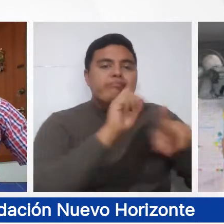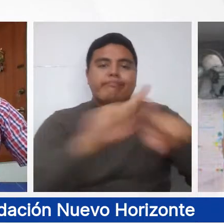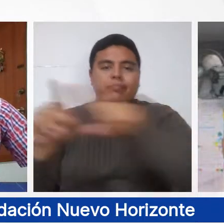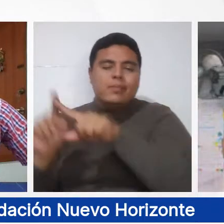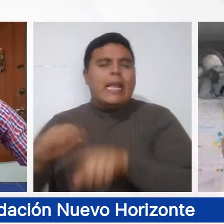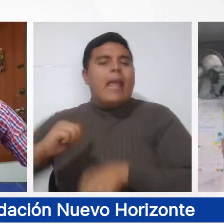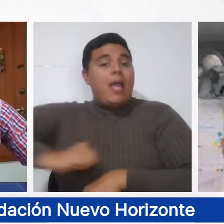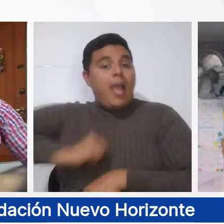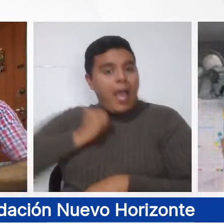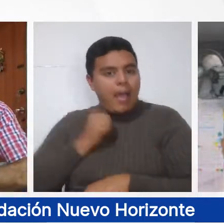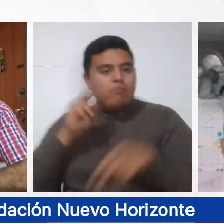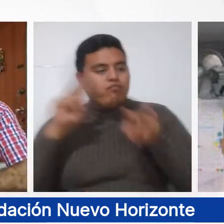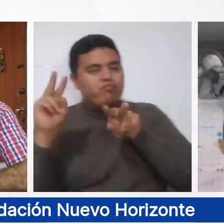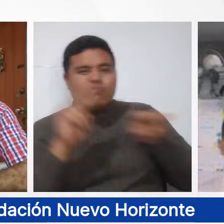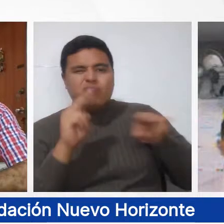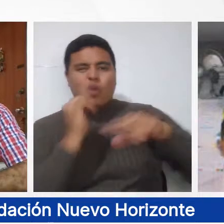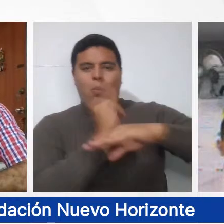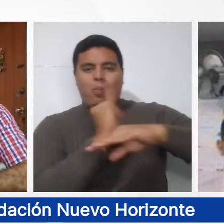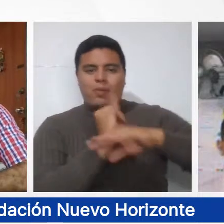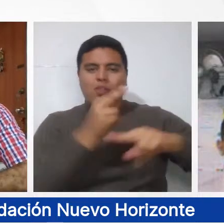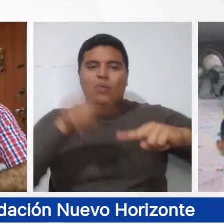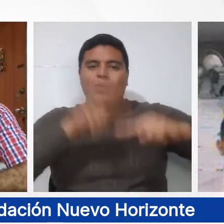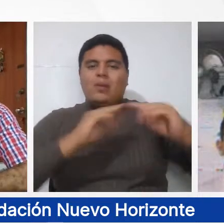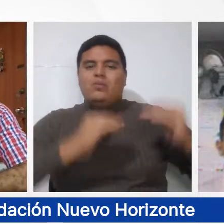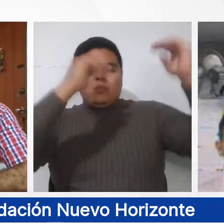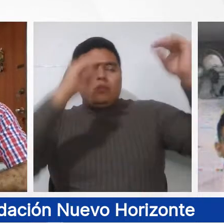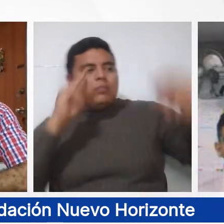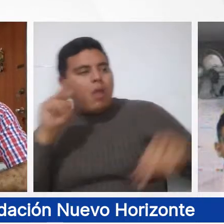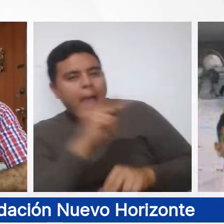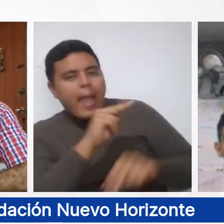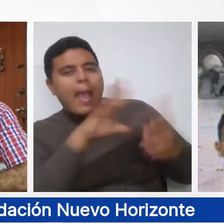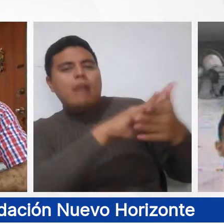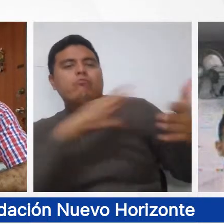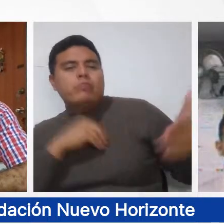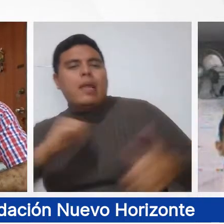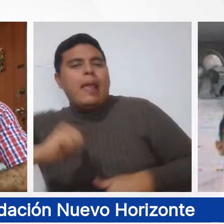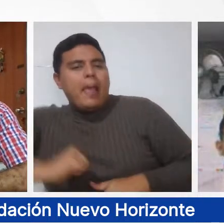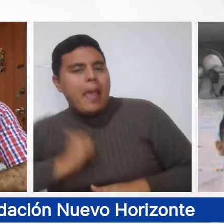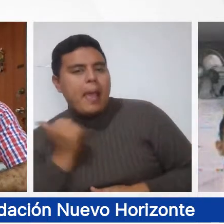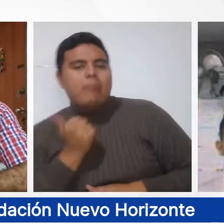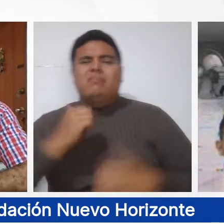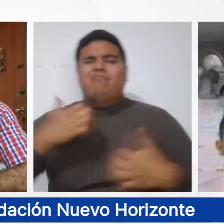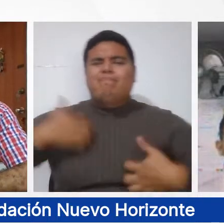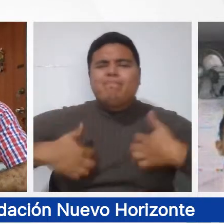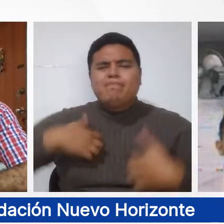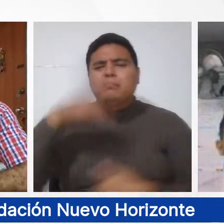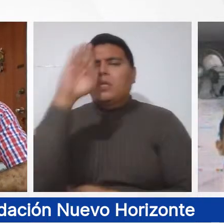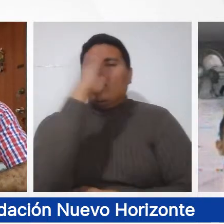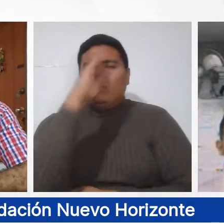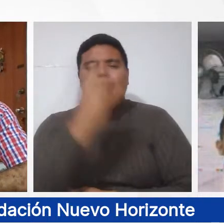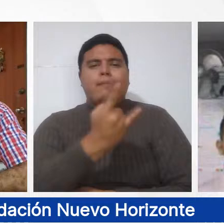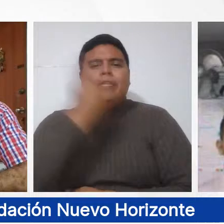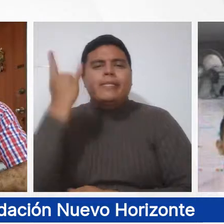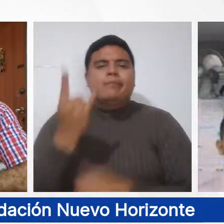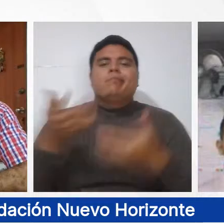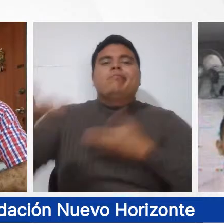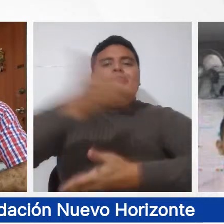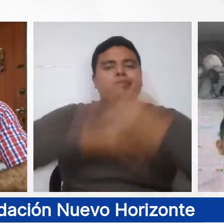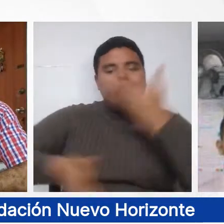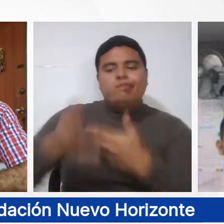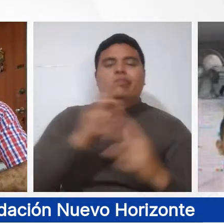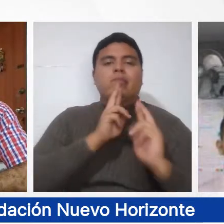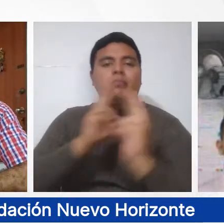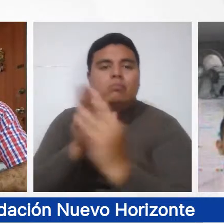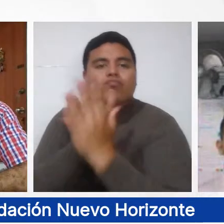allí estaremos dispuestos pues a atender las inquietudes, a socializar y a compartir